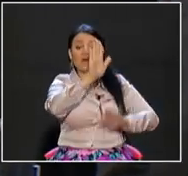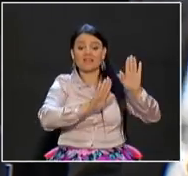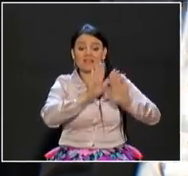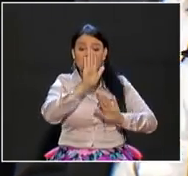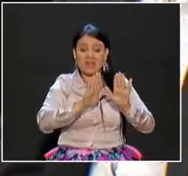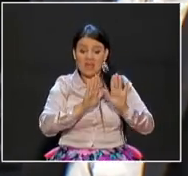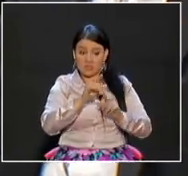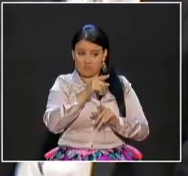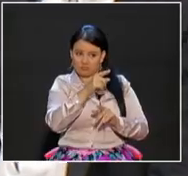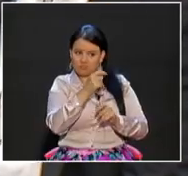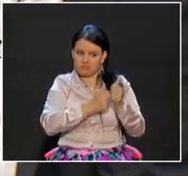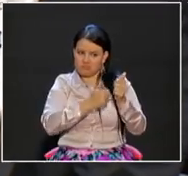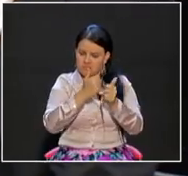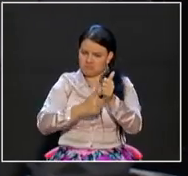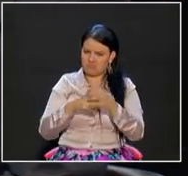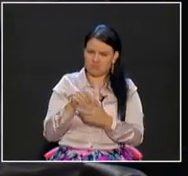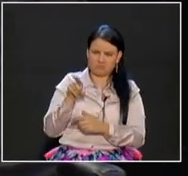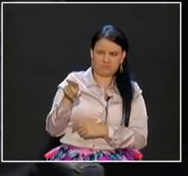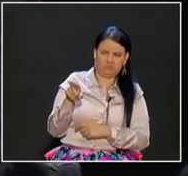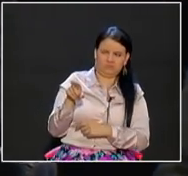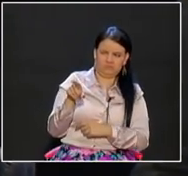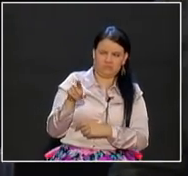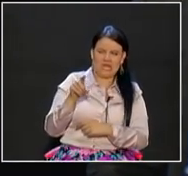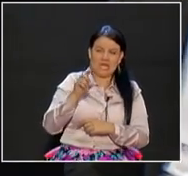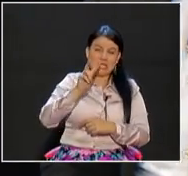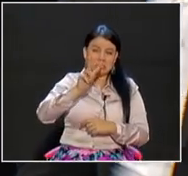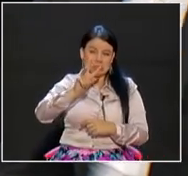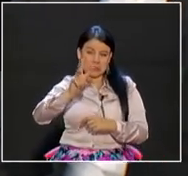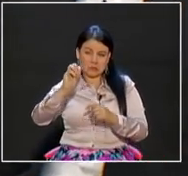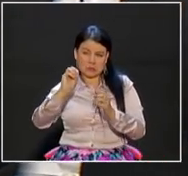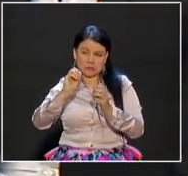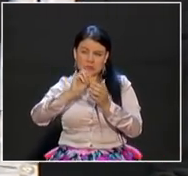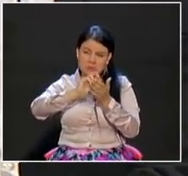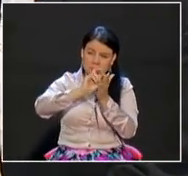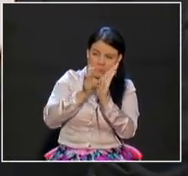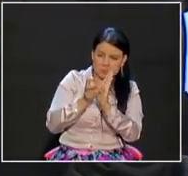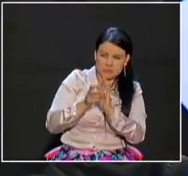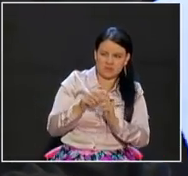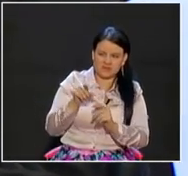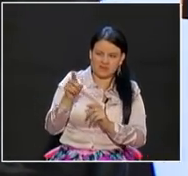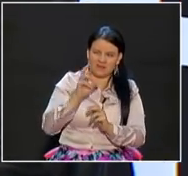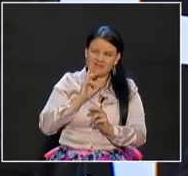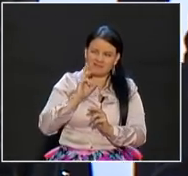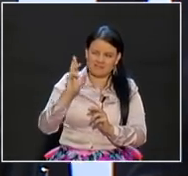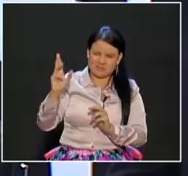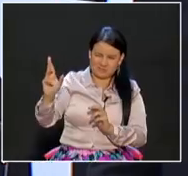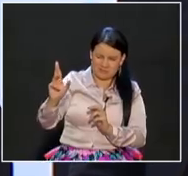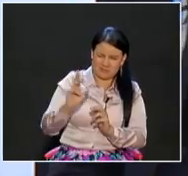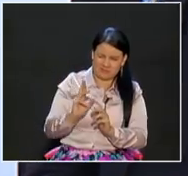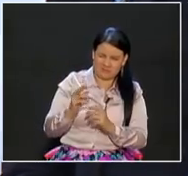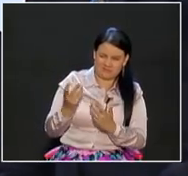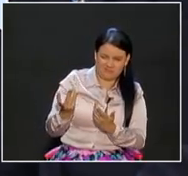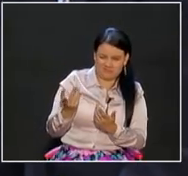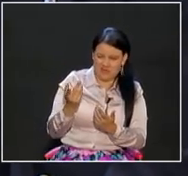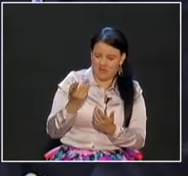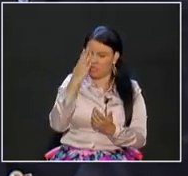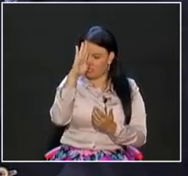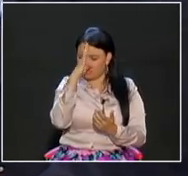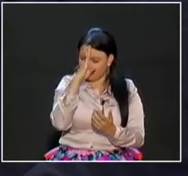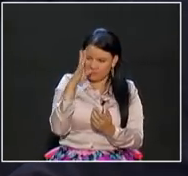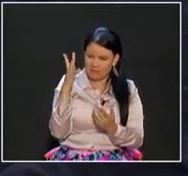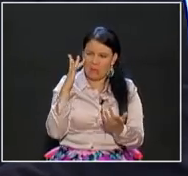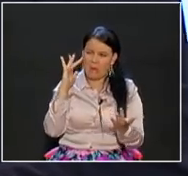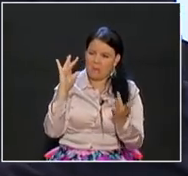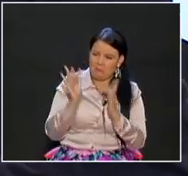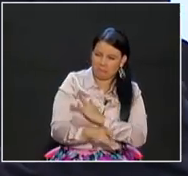segundos para cuestionar esa respuesta para debatir para decir en algunas oportunidades si están de acuerdo con lo que el